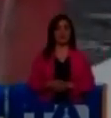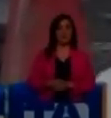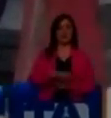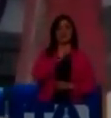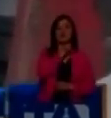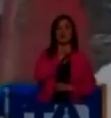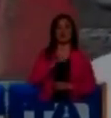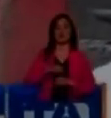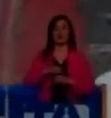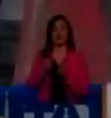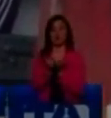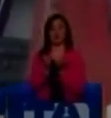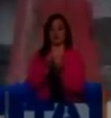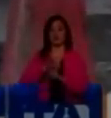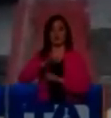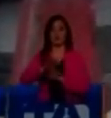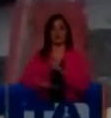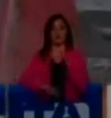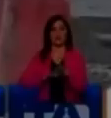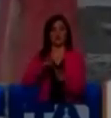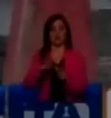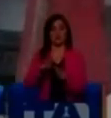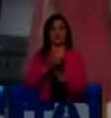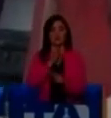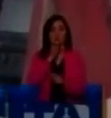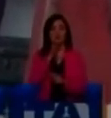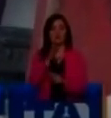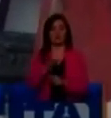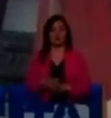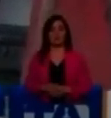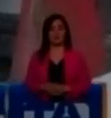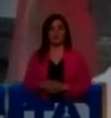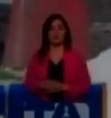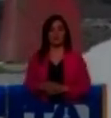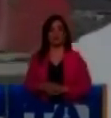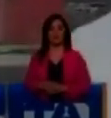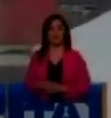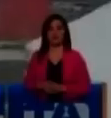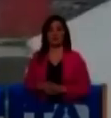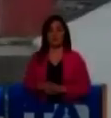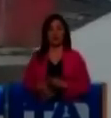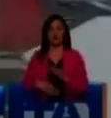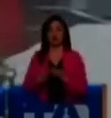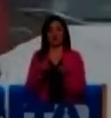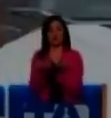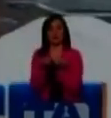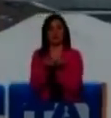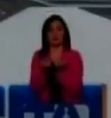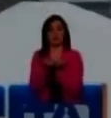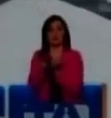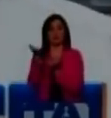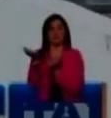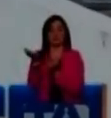Eso ya son personas indigentes que constantemente van a, no solamente aquí, van a todos los basureros de Quito,